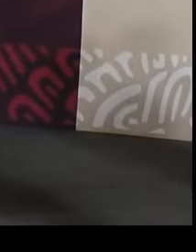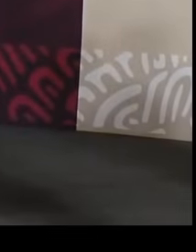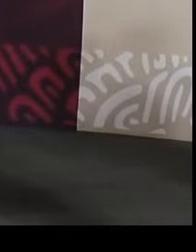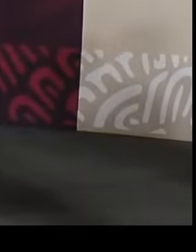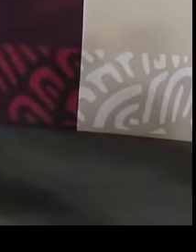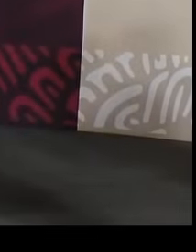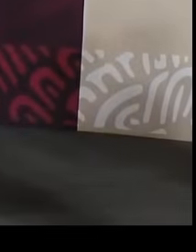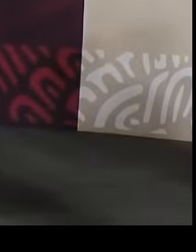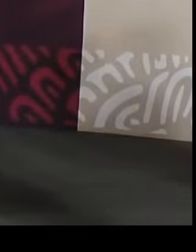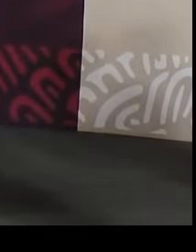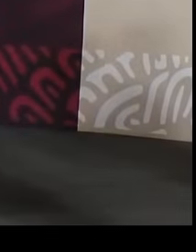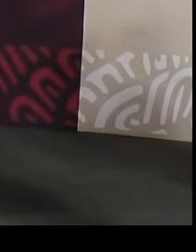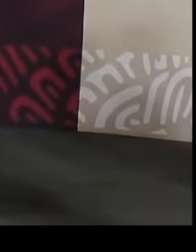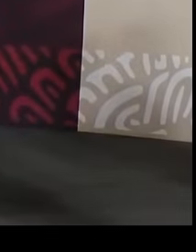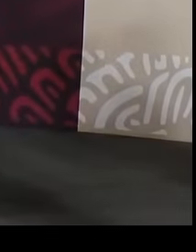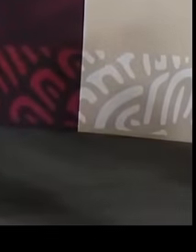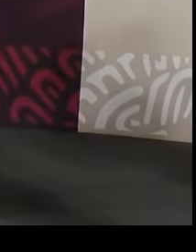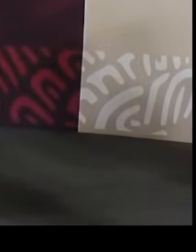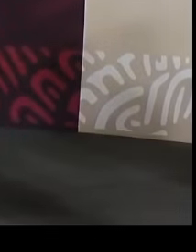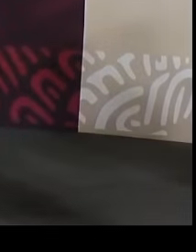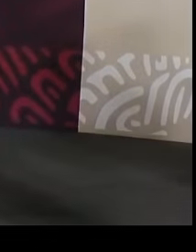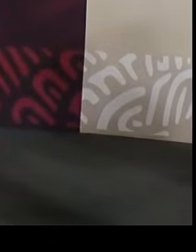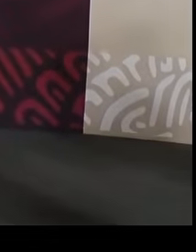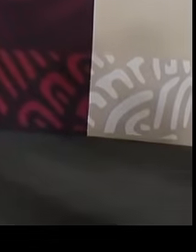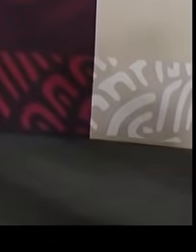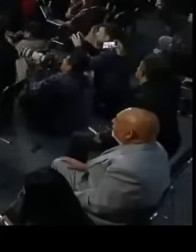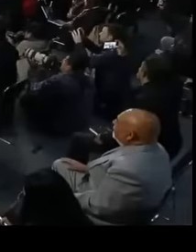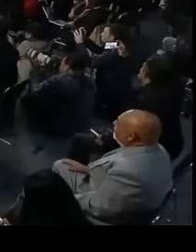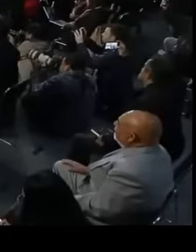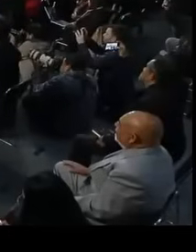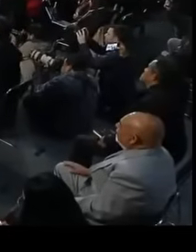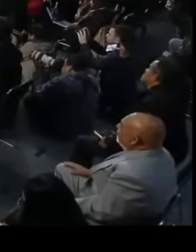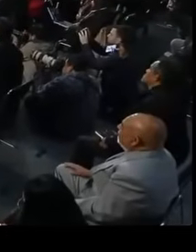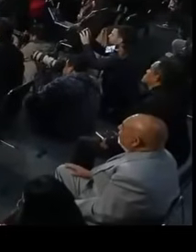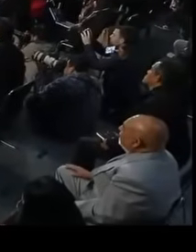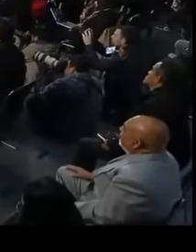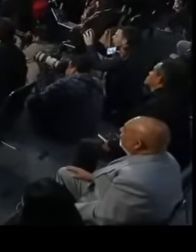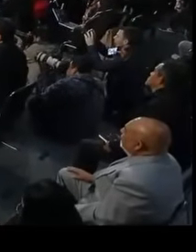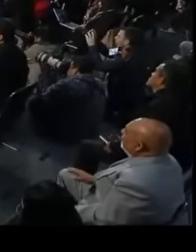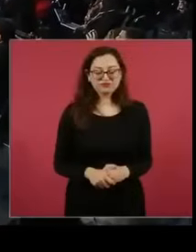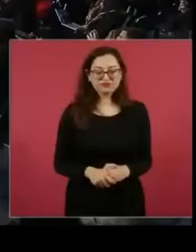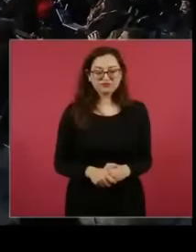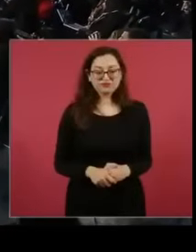¿Cómo qué? ¿Qué aprendizaje o lección se lleva de su etapa como presidente? Que